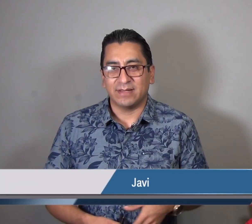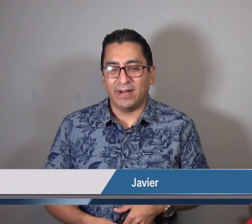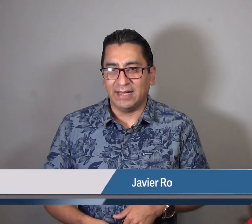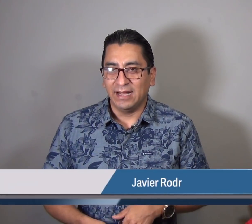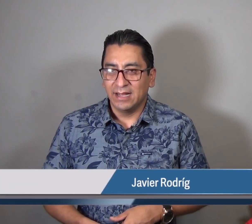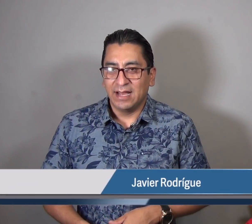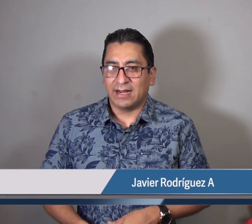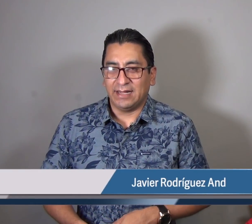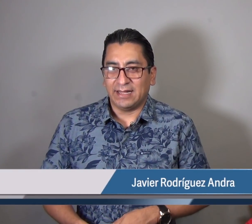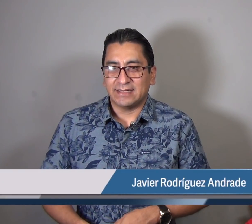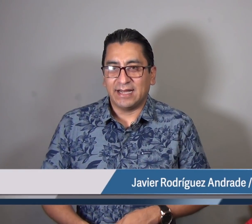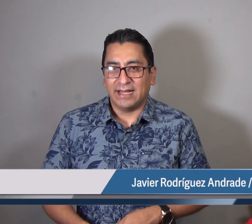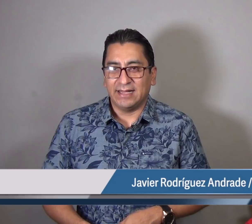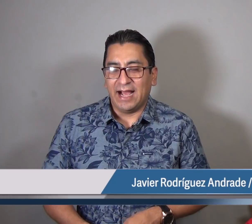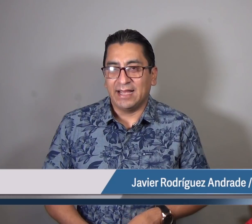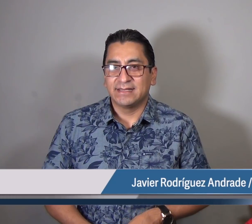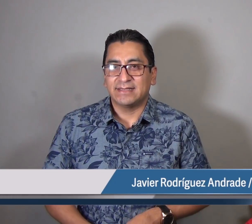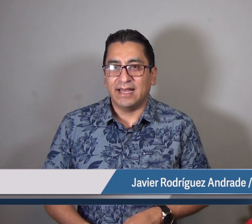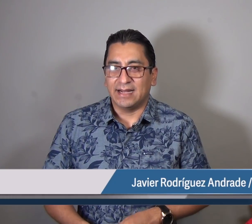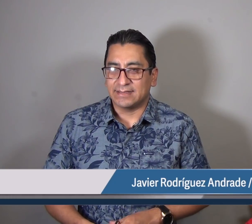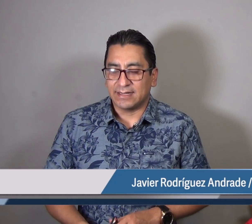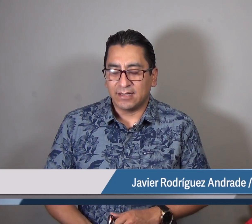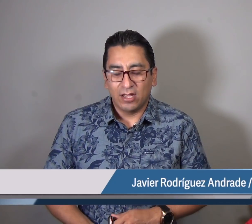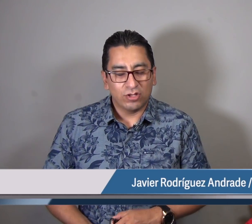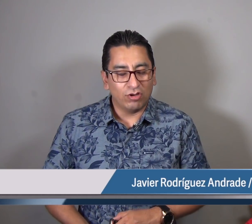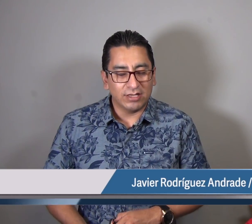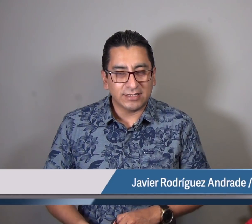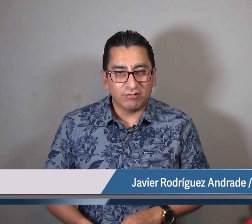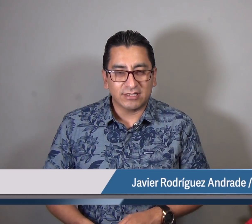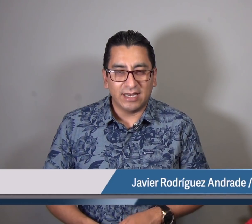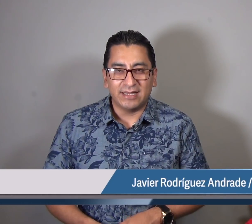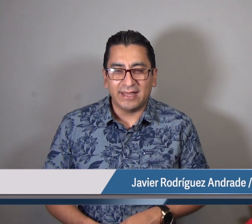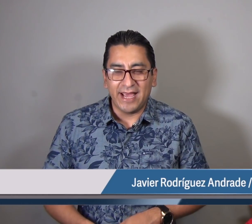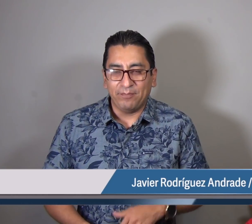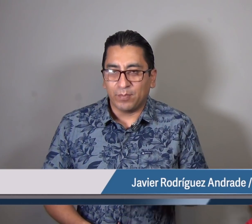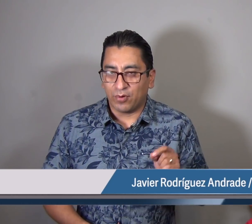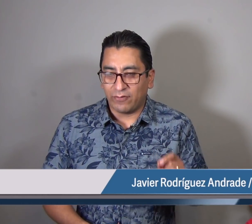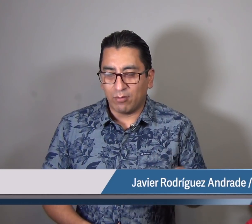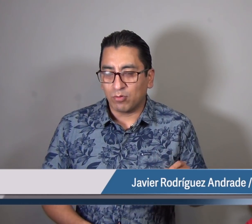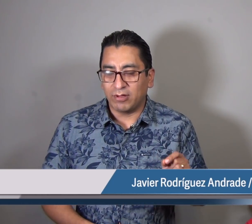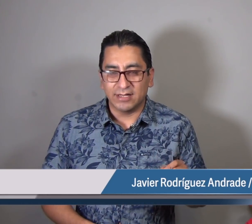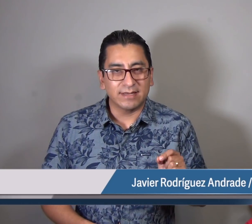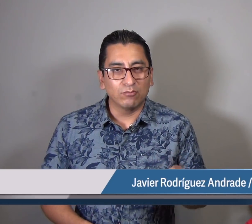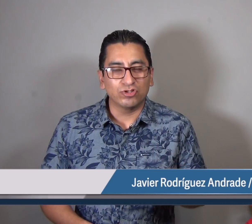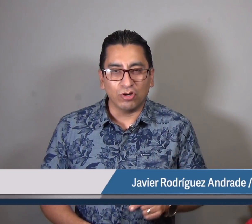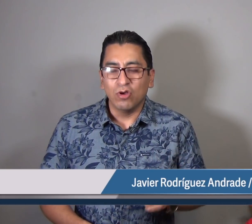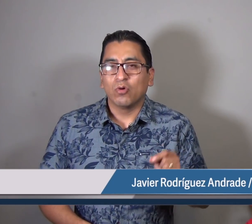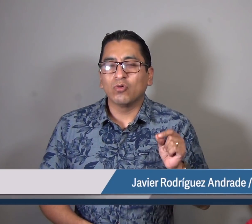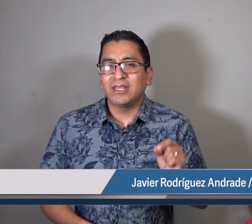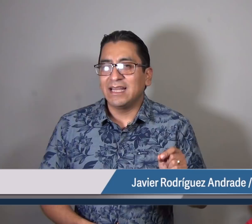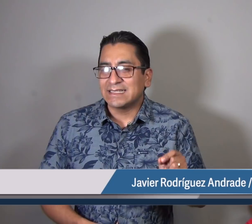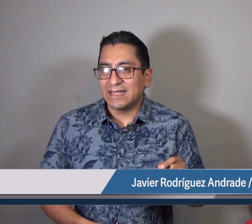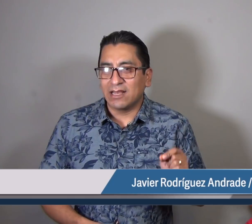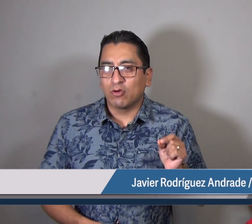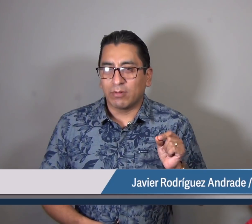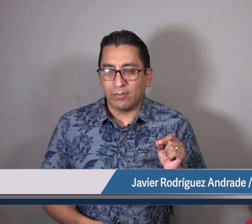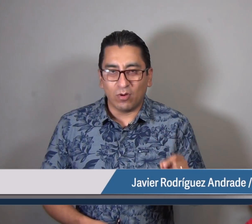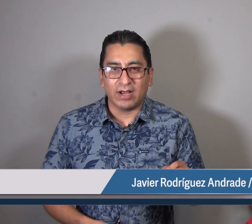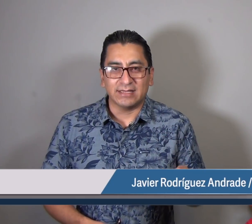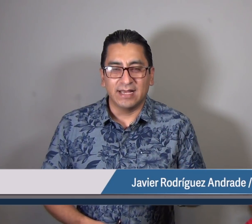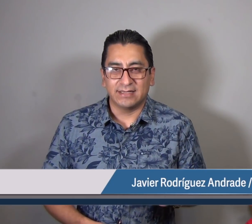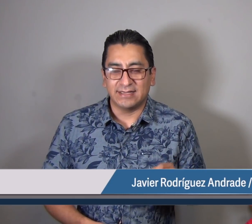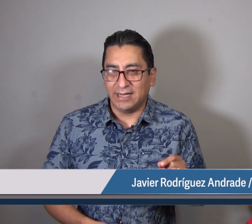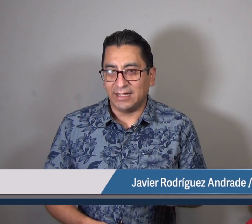próxima semana regresarán a instalarse yo les des un excelente día por favor cuídense mucho utilicen el